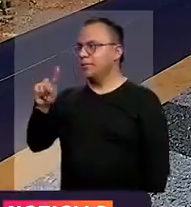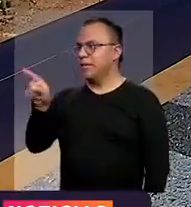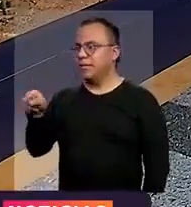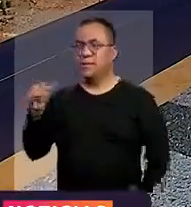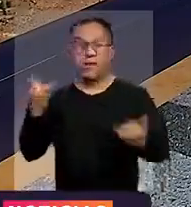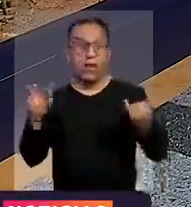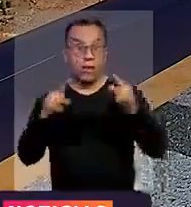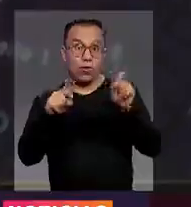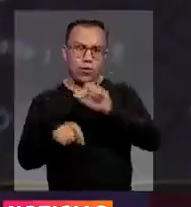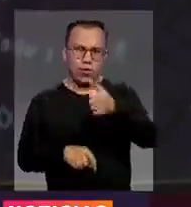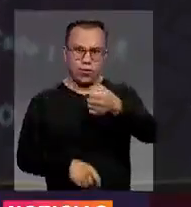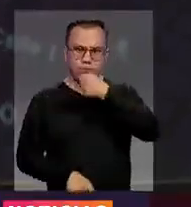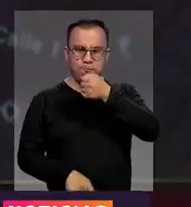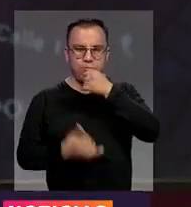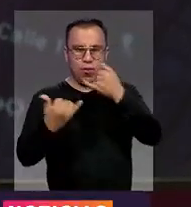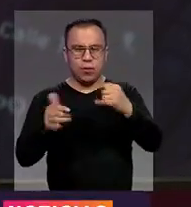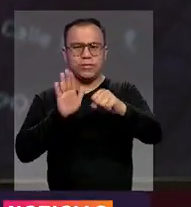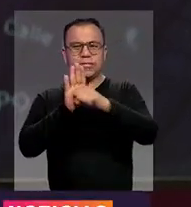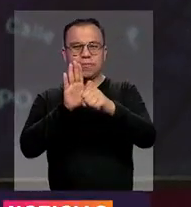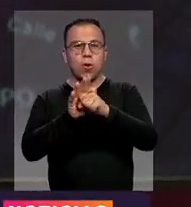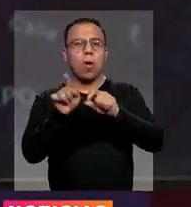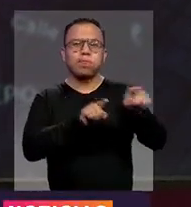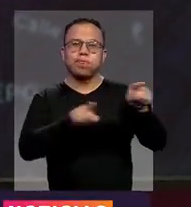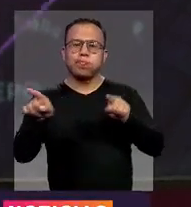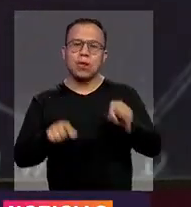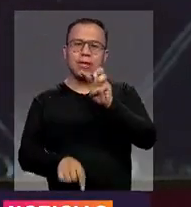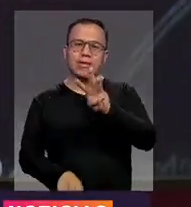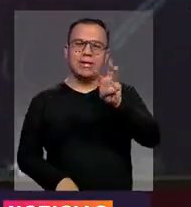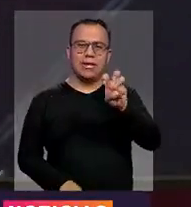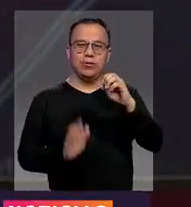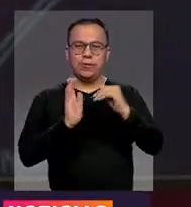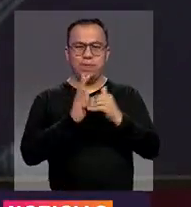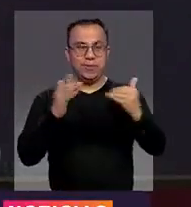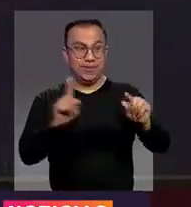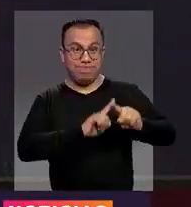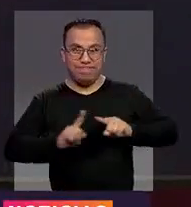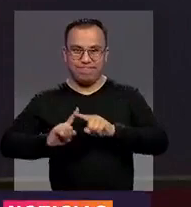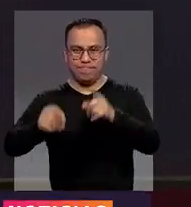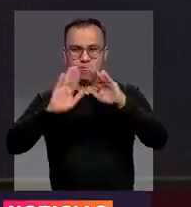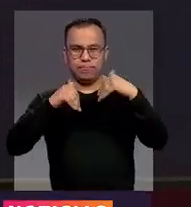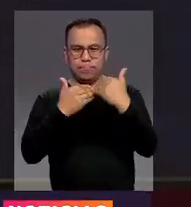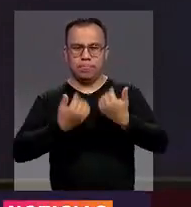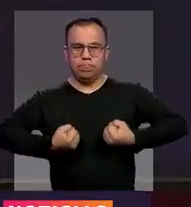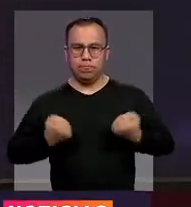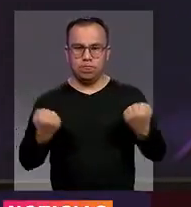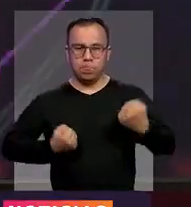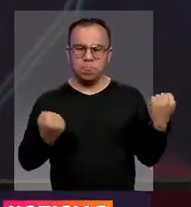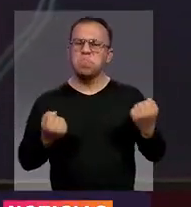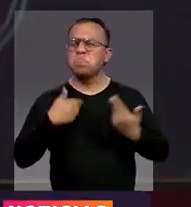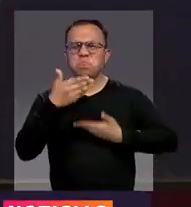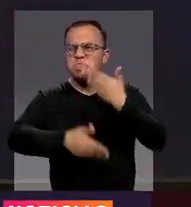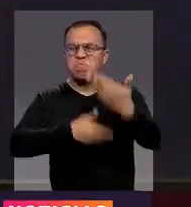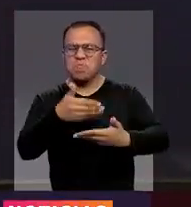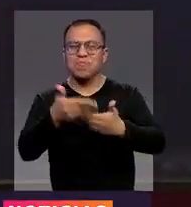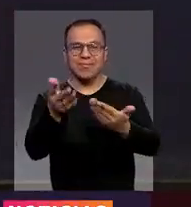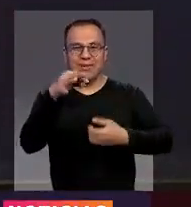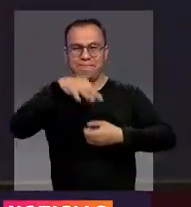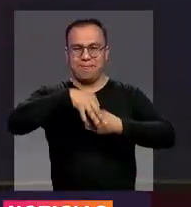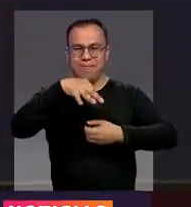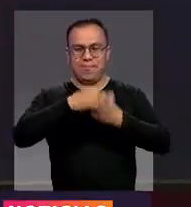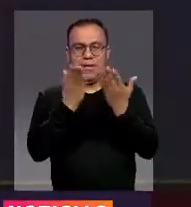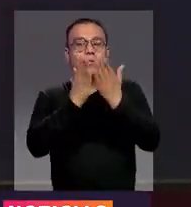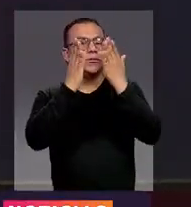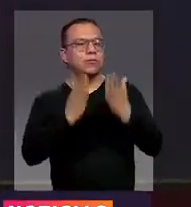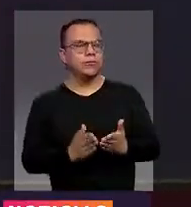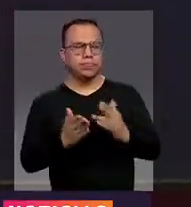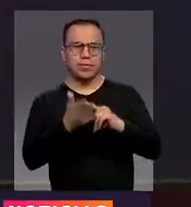En otras noticias, hoy de manera simbólica cerca de 38.000 estudiantes de diferentes colegios de Bogotá participan de la jornada de voto